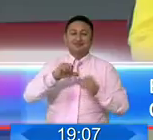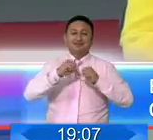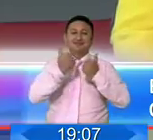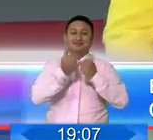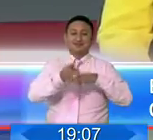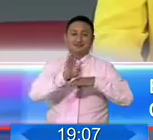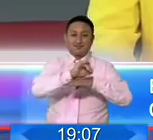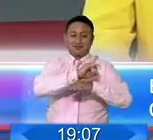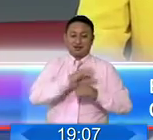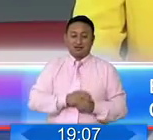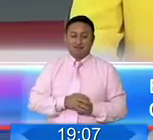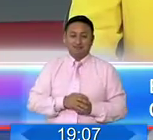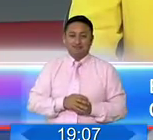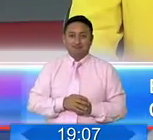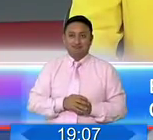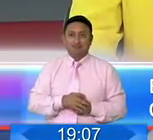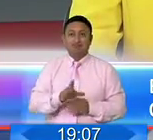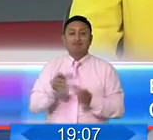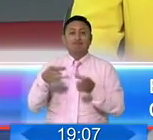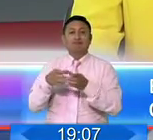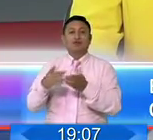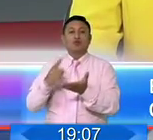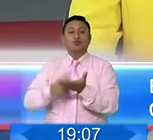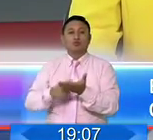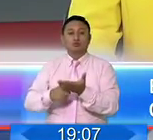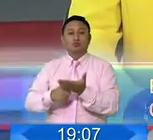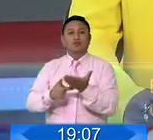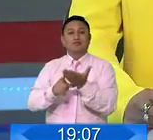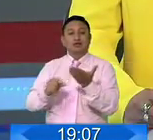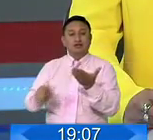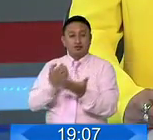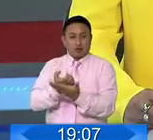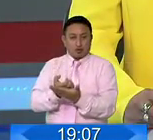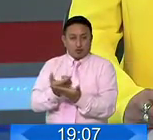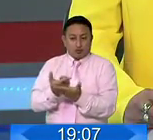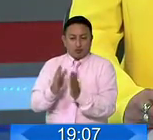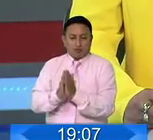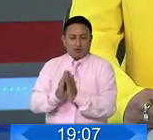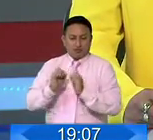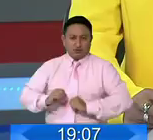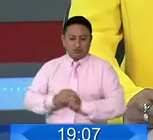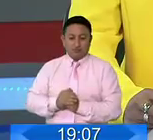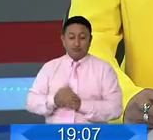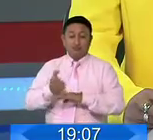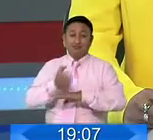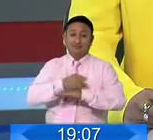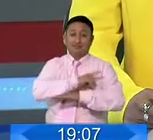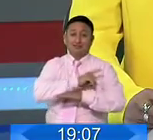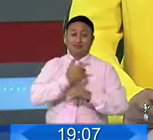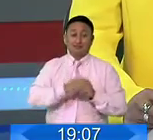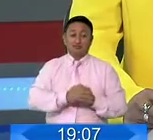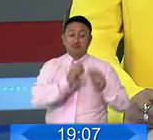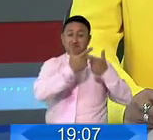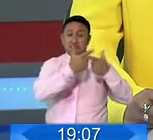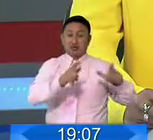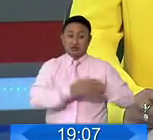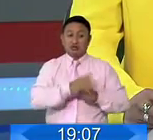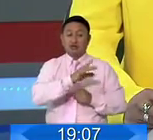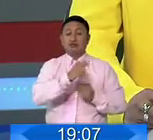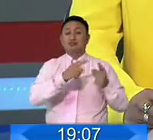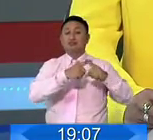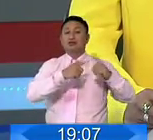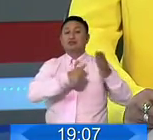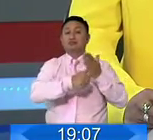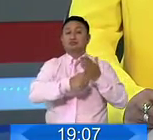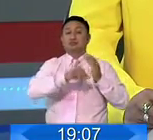en otro tema, la Unidad de Análisis Financiero y Económico solicitó que se revea la revocatoria de la prisión preventiva del exministro Iván